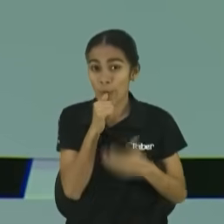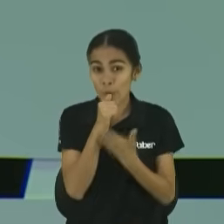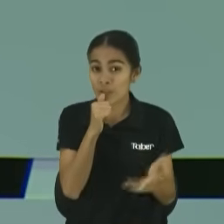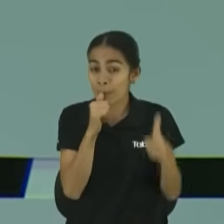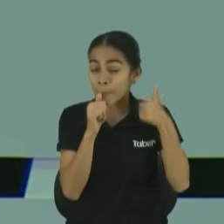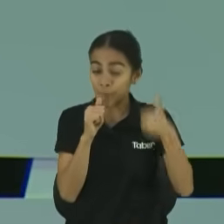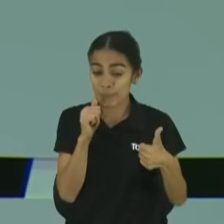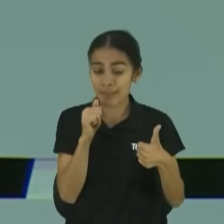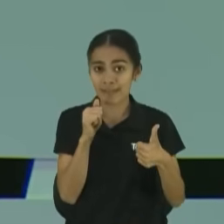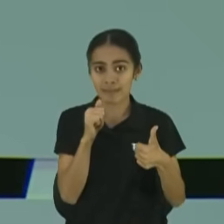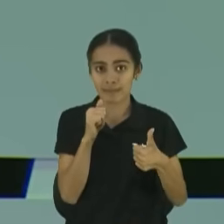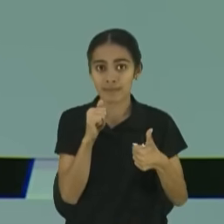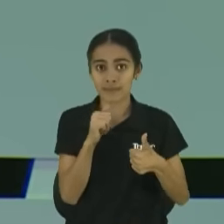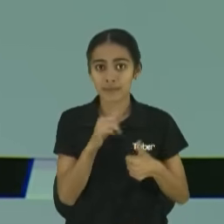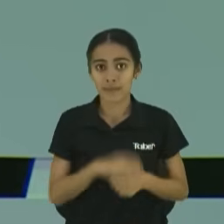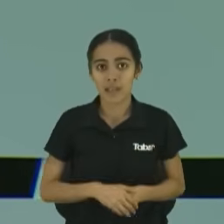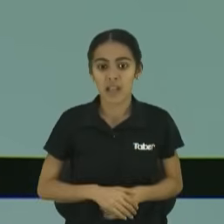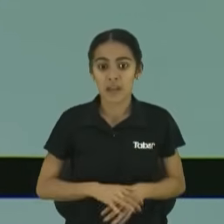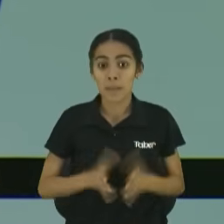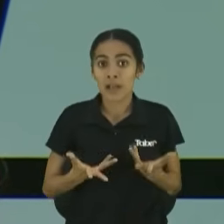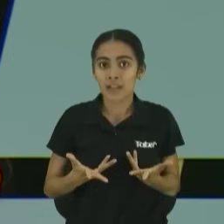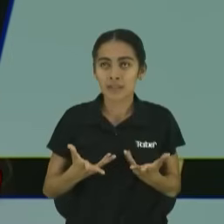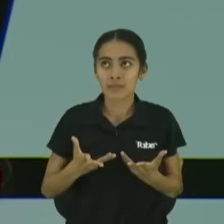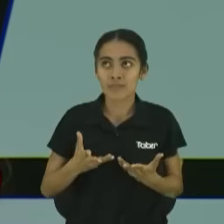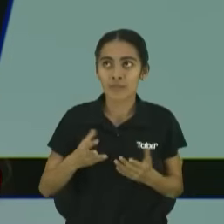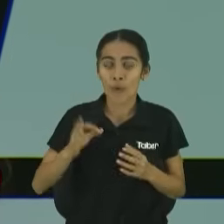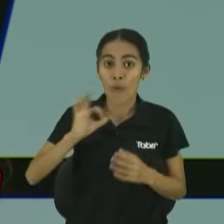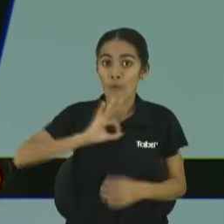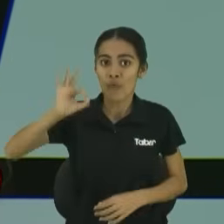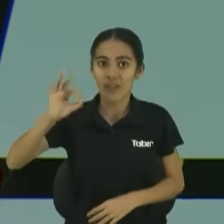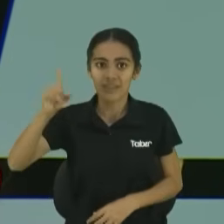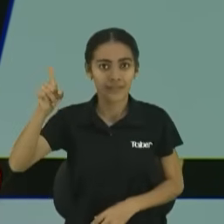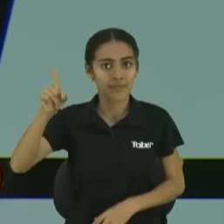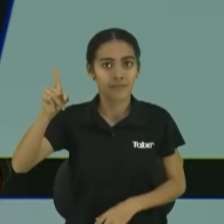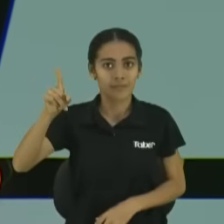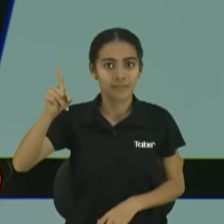sentido, para no ofender a Dios.